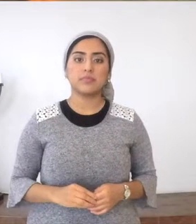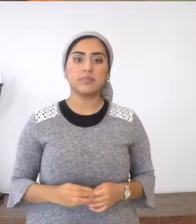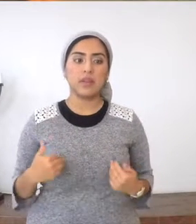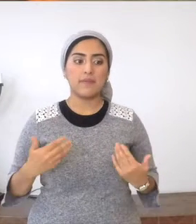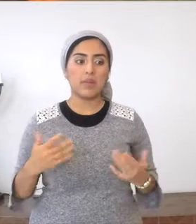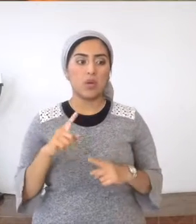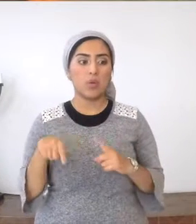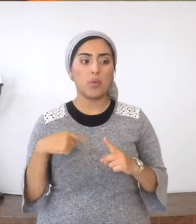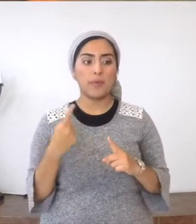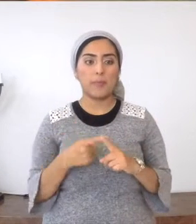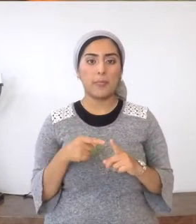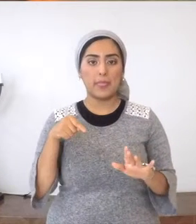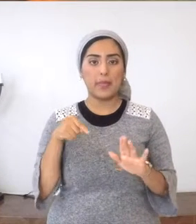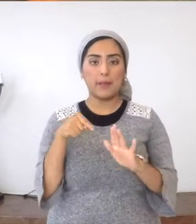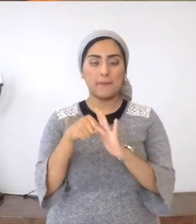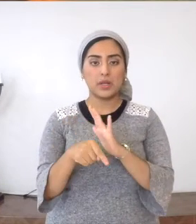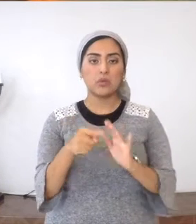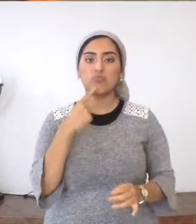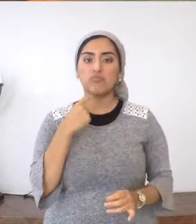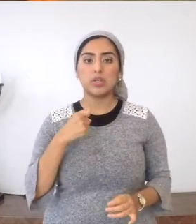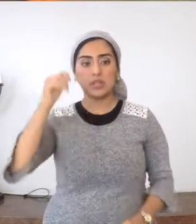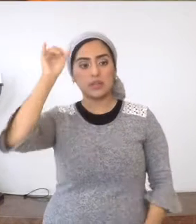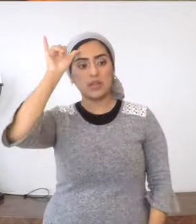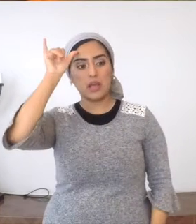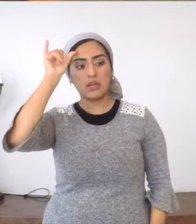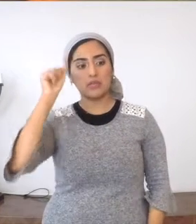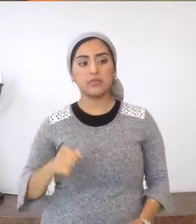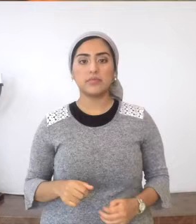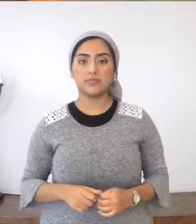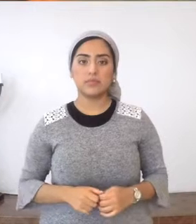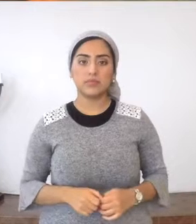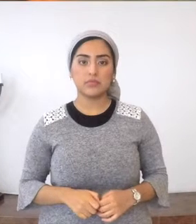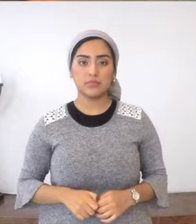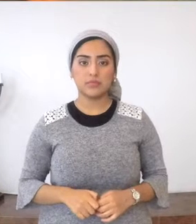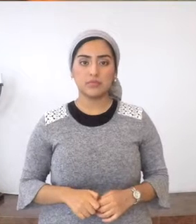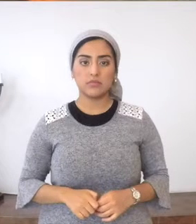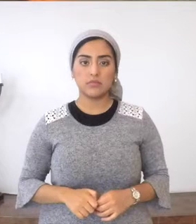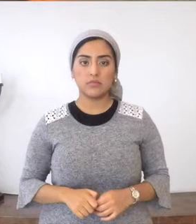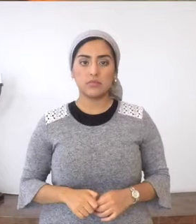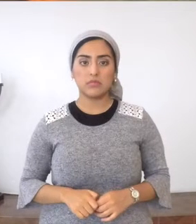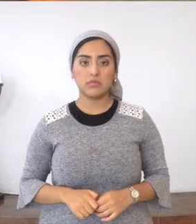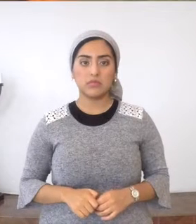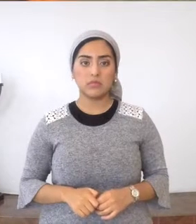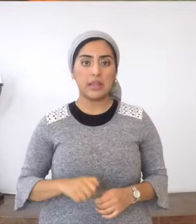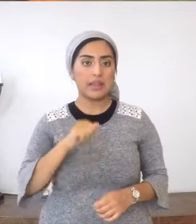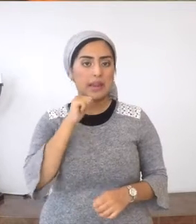Seguimos Y aquí está Cuando quemaron La vaca roja